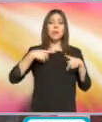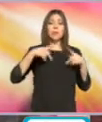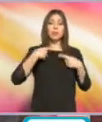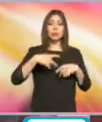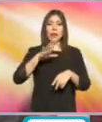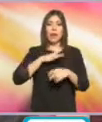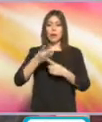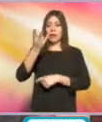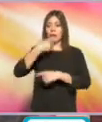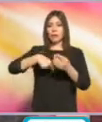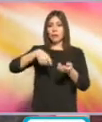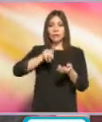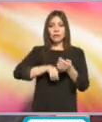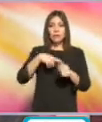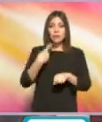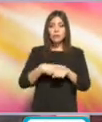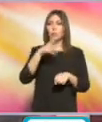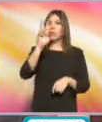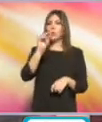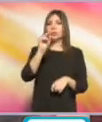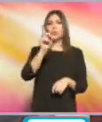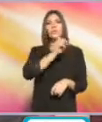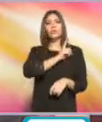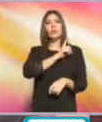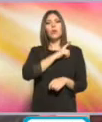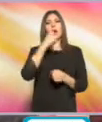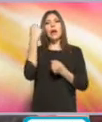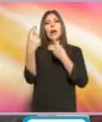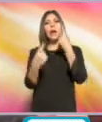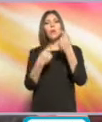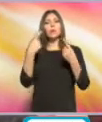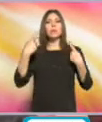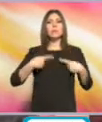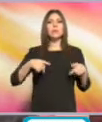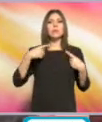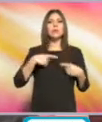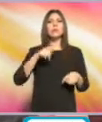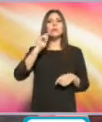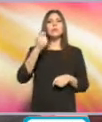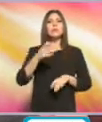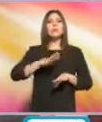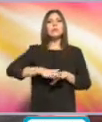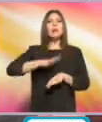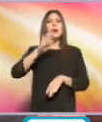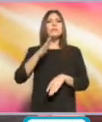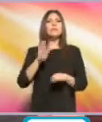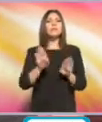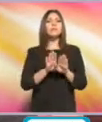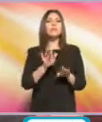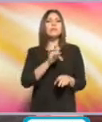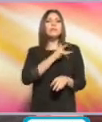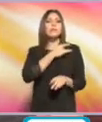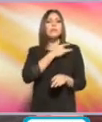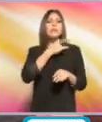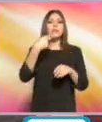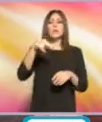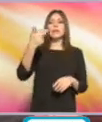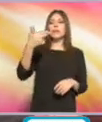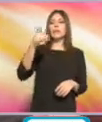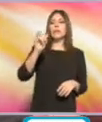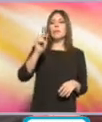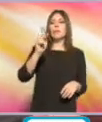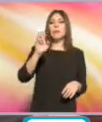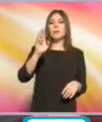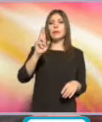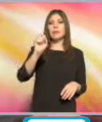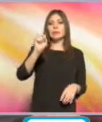aquellas personas que les llamamos hiperreactivos o hipersensibles, ¿sí? Que quiere decir que reaccionan de una manera